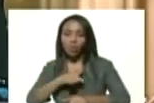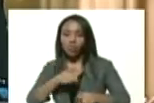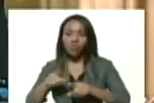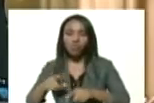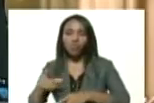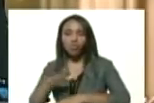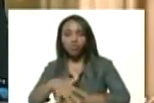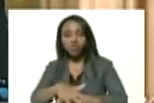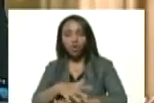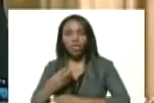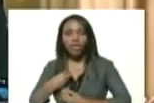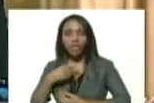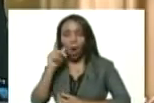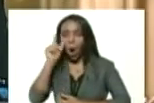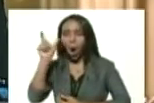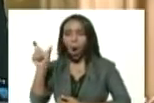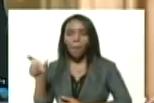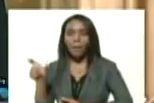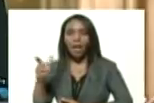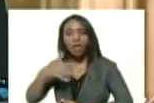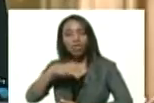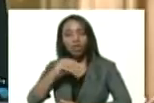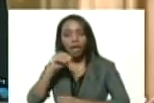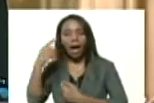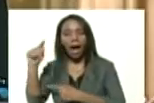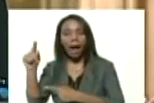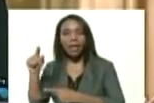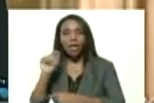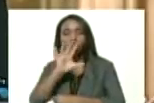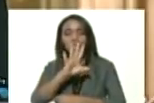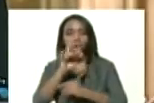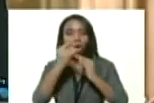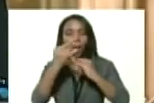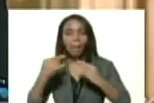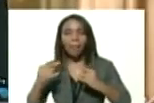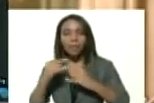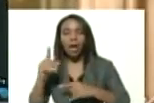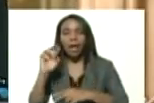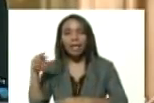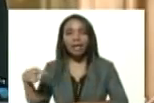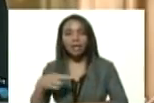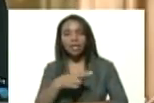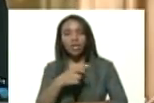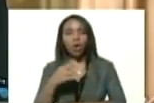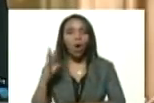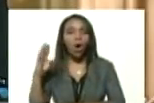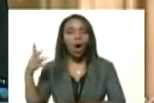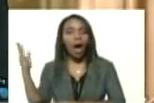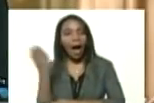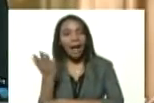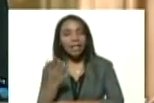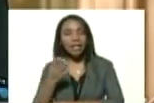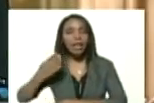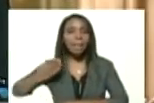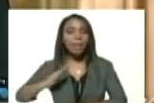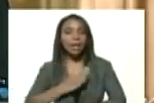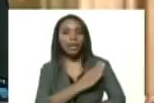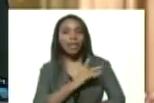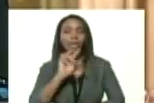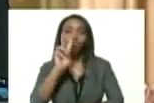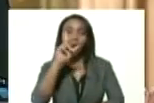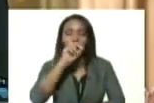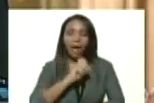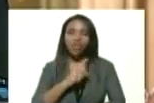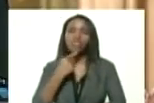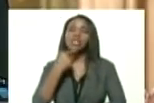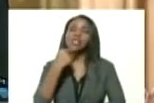clíver alcalá de donde están los cinco campamentos en rioacha en barranquilla tenemos 52 años